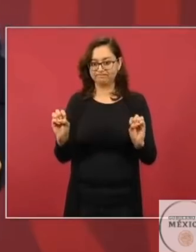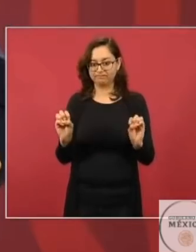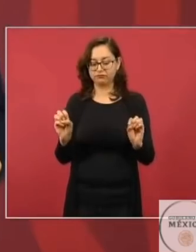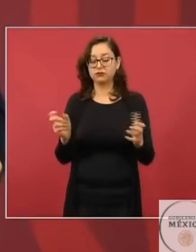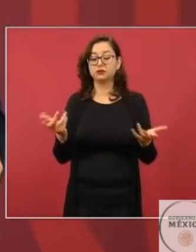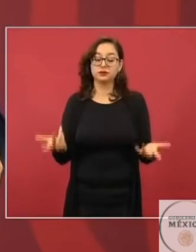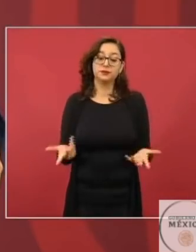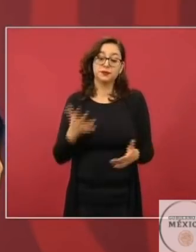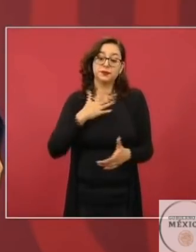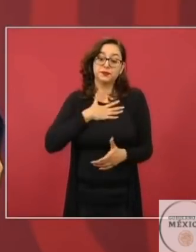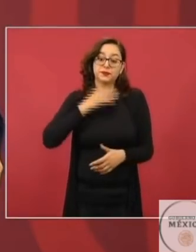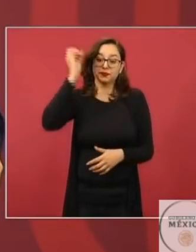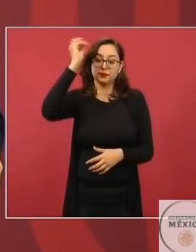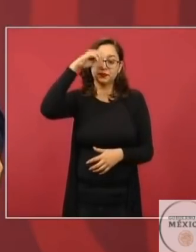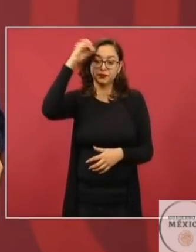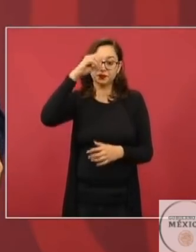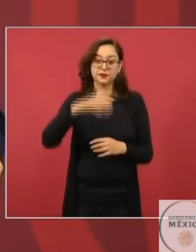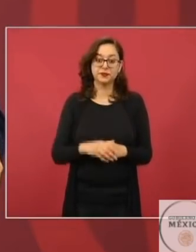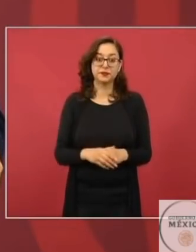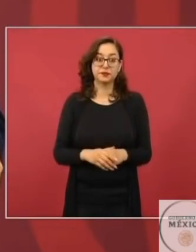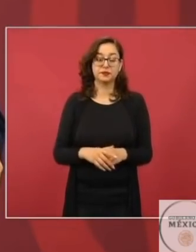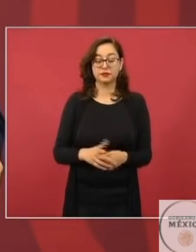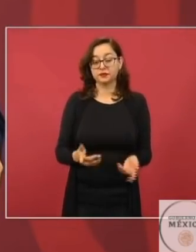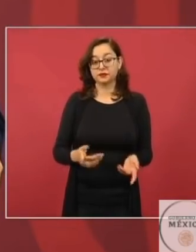corresponde a la autoridad de la ciudad